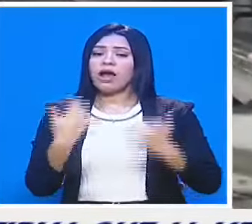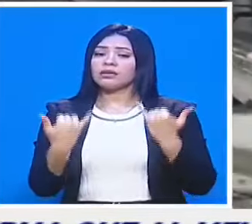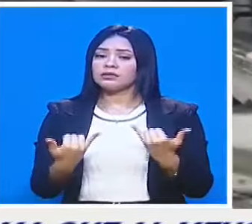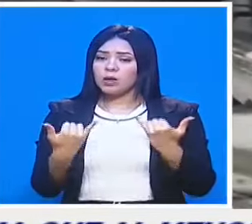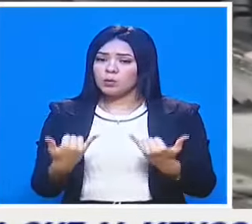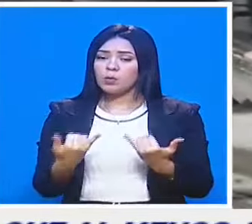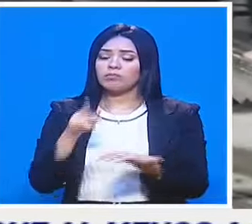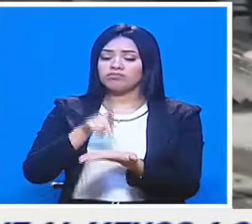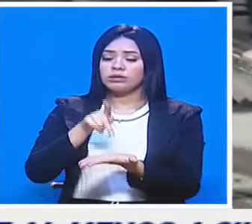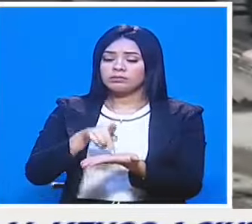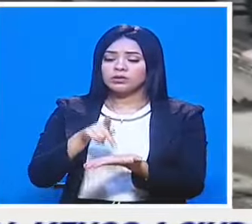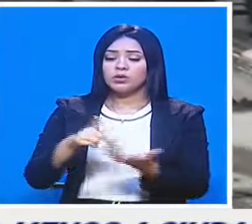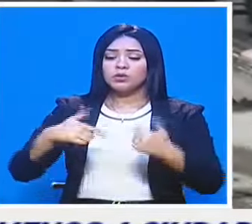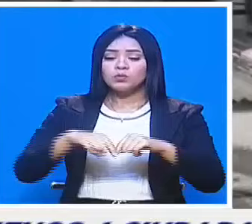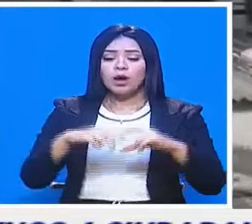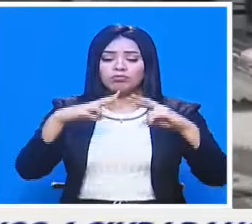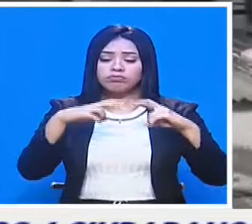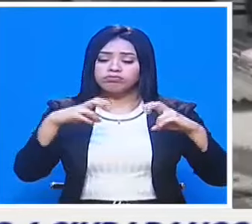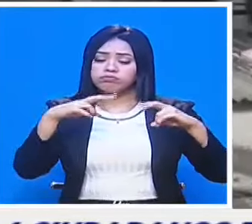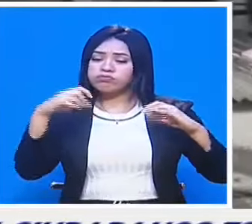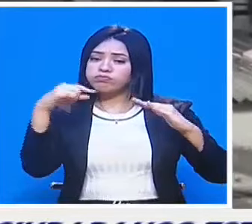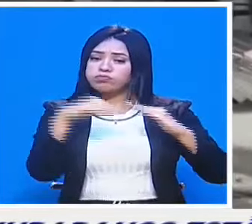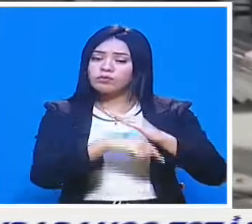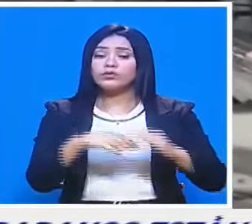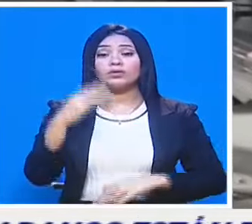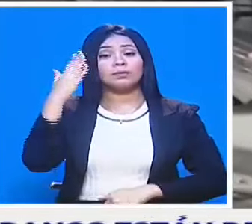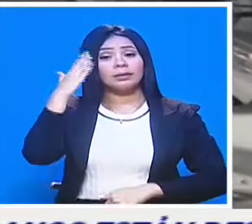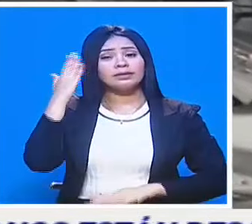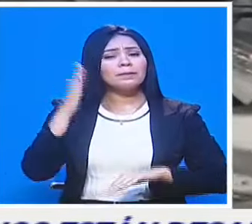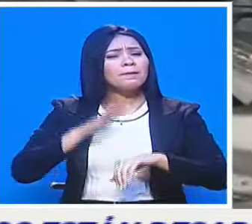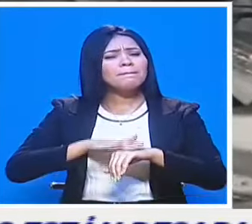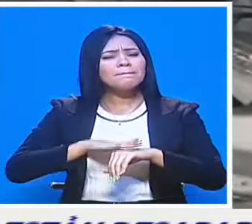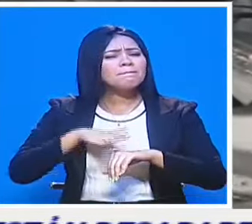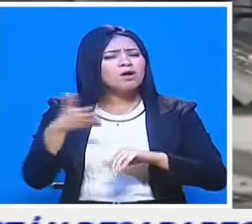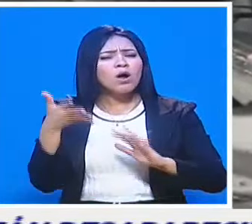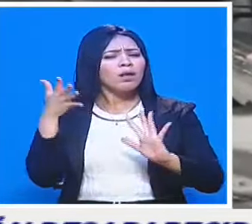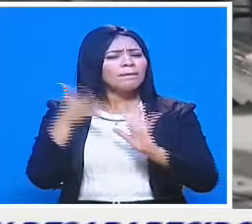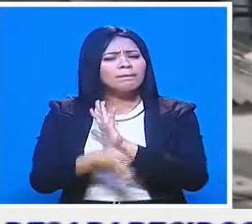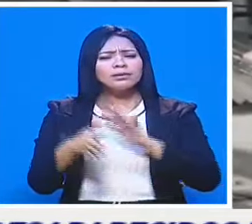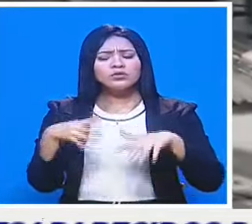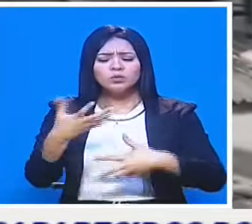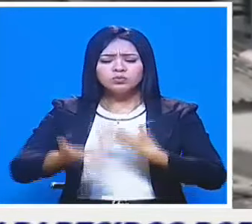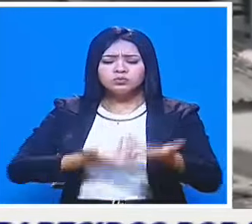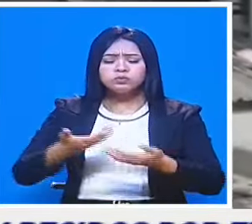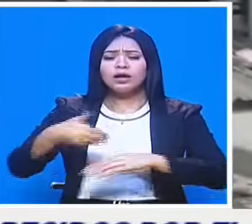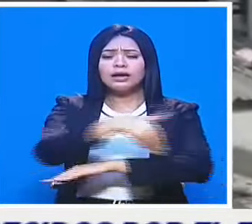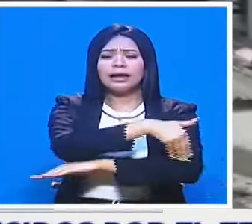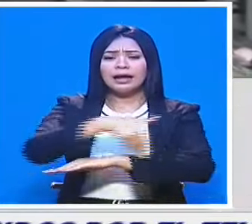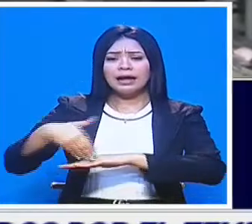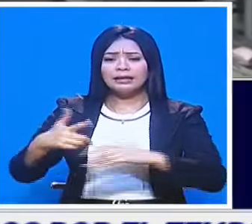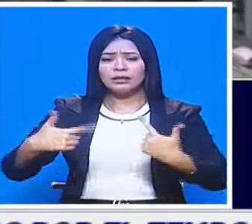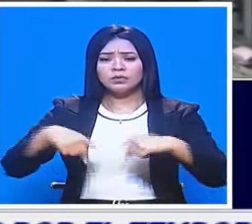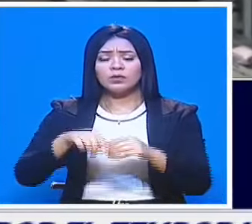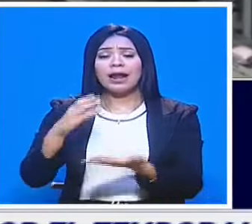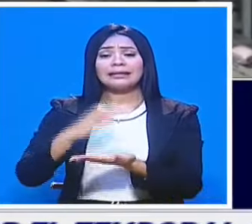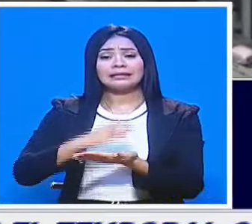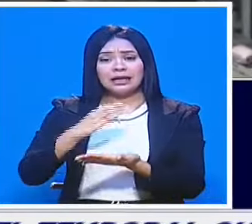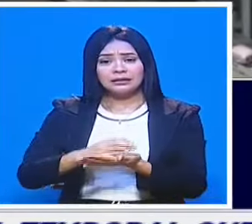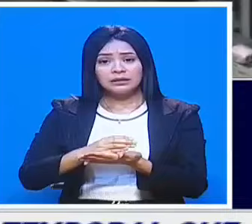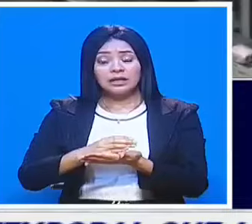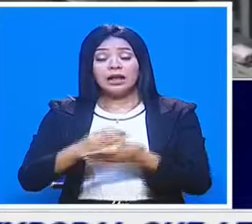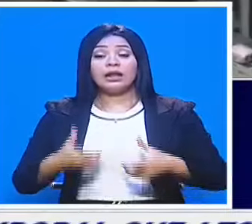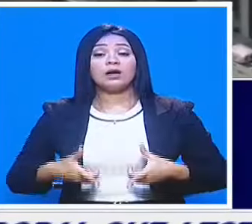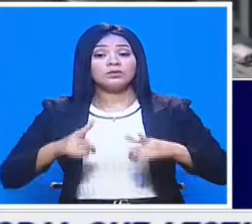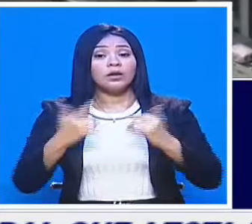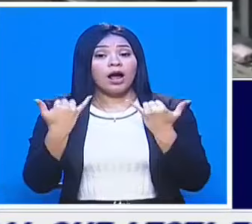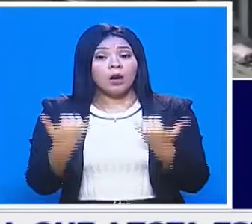realizando las investigaciones pertinentes para determinar el origen de este suceso acá en la calle Argentina de Catia. Hasta ahora las autoridades